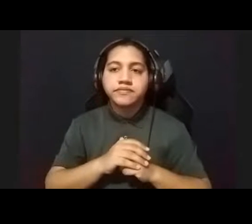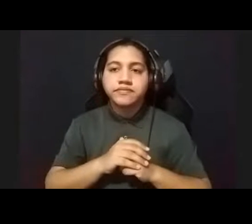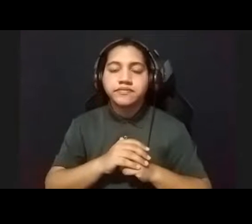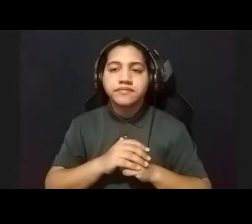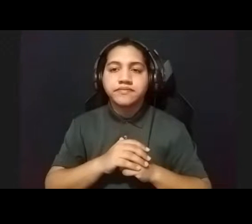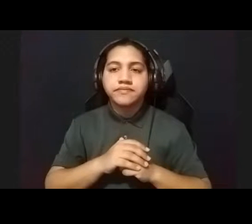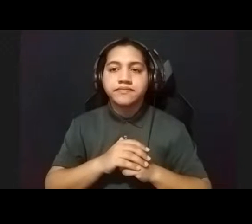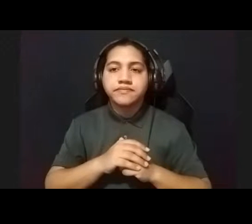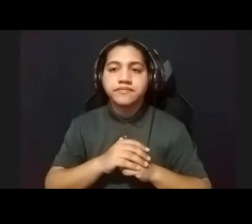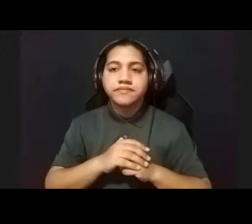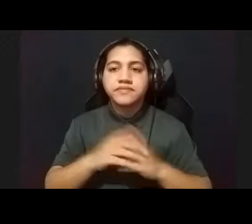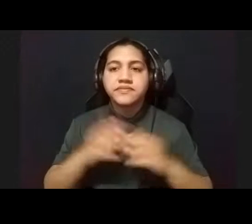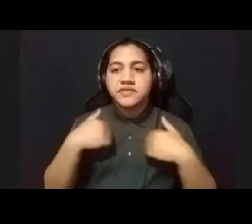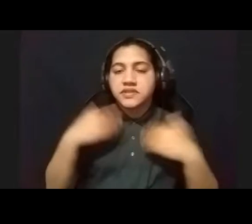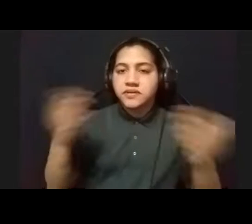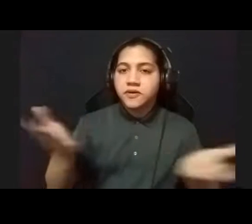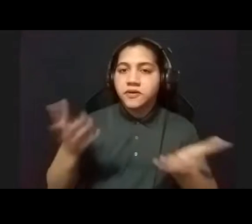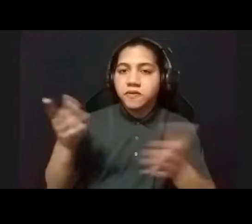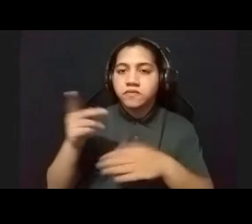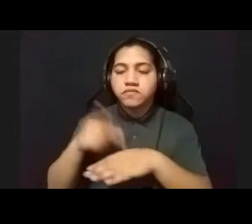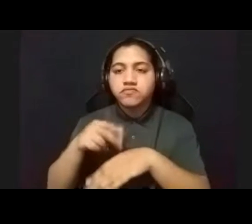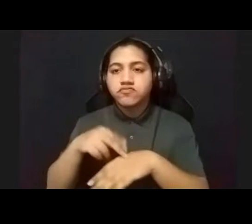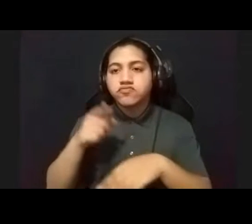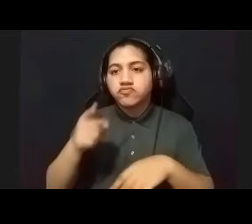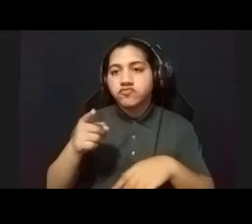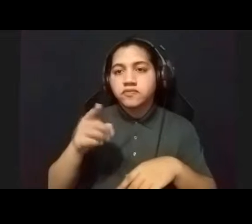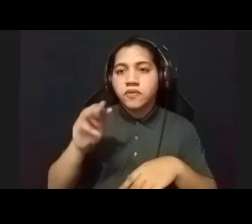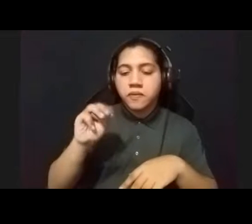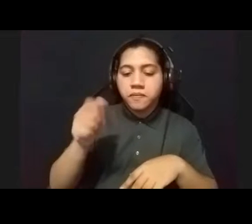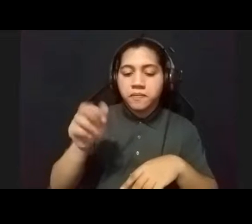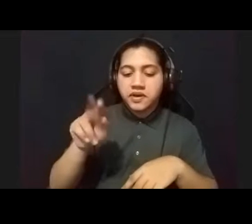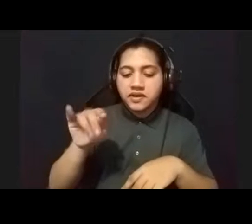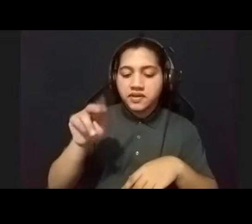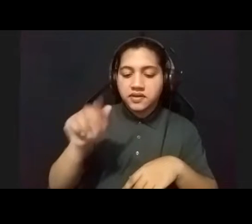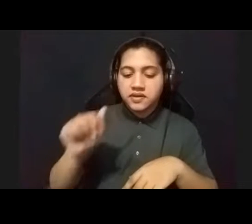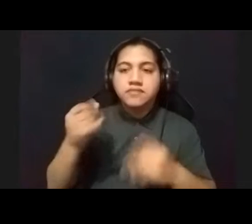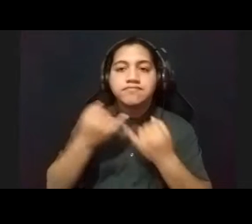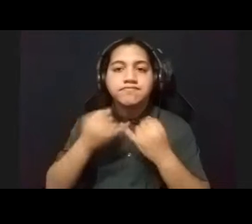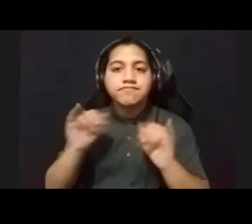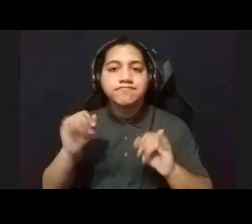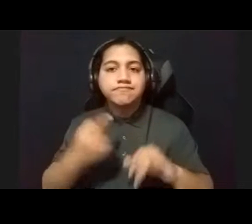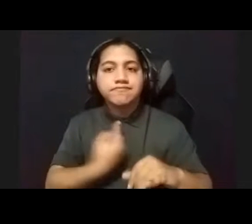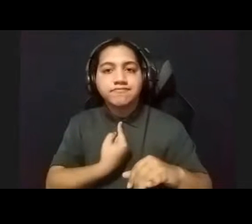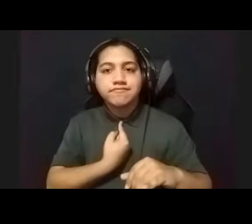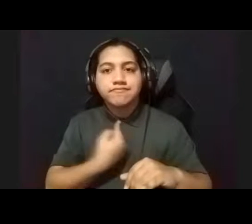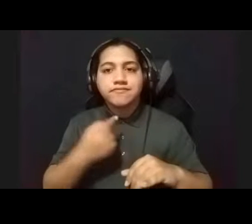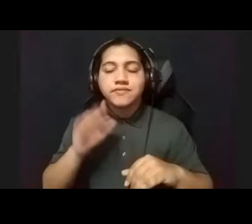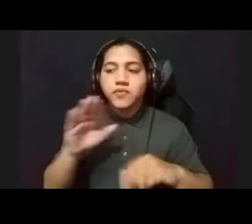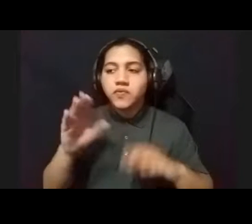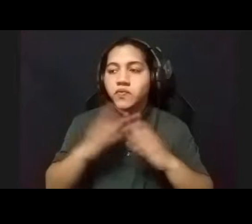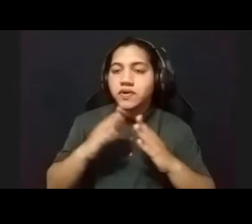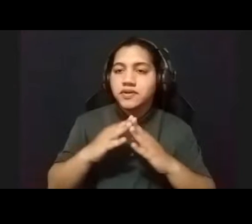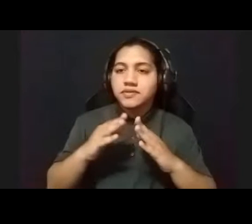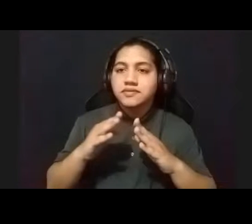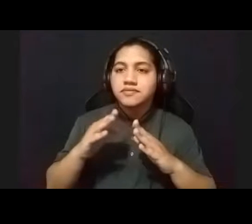versiones que tenemos en Puerto Rico, tenemos una Martina independiente, sola, que mantiene su casa, que